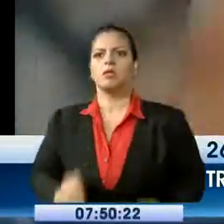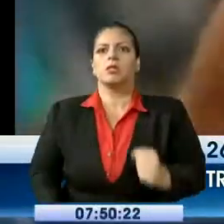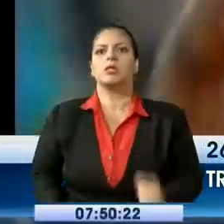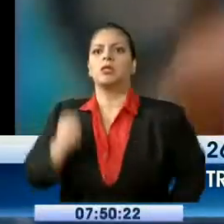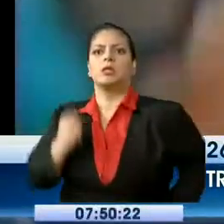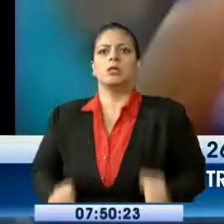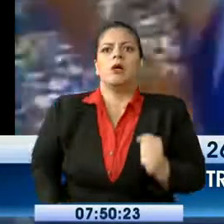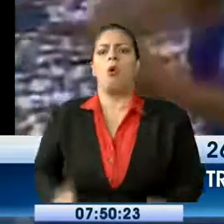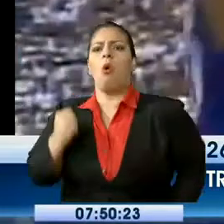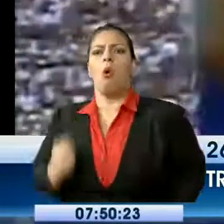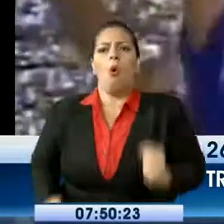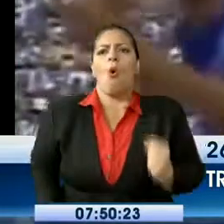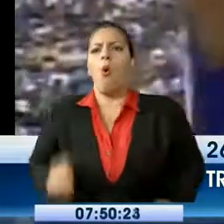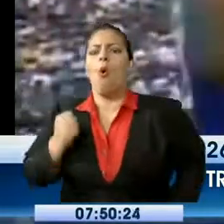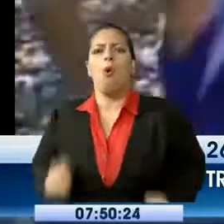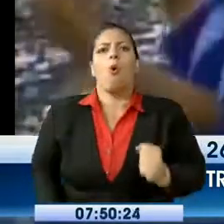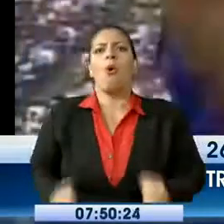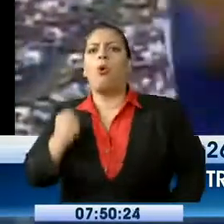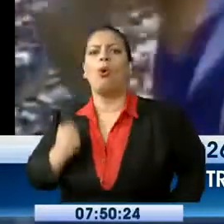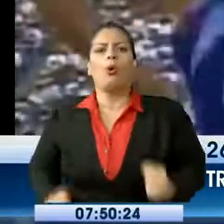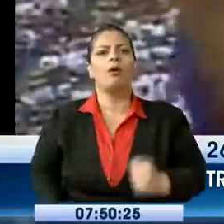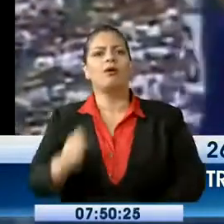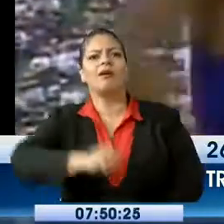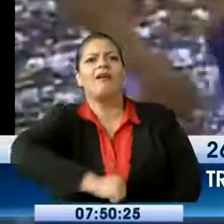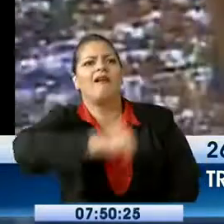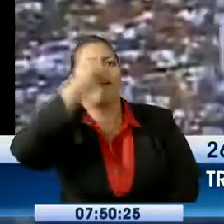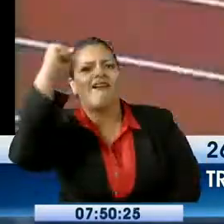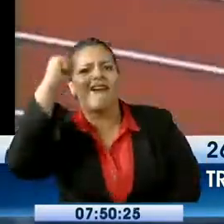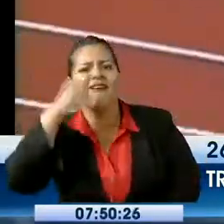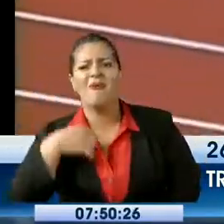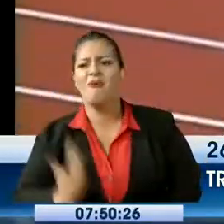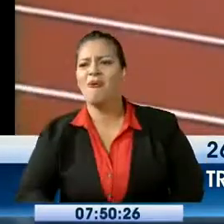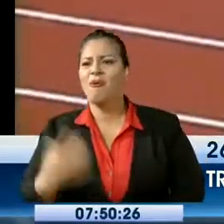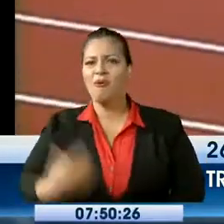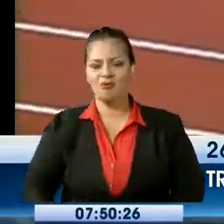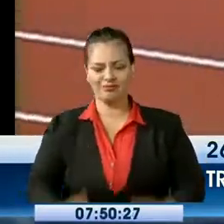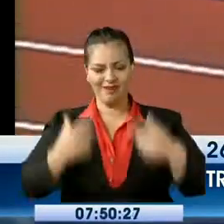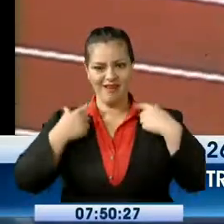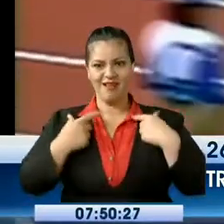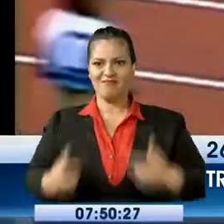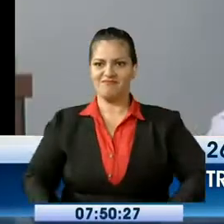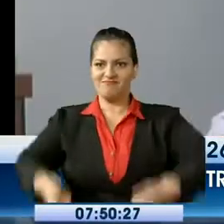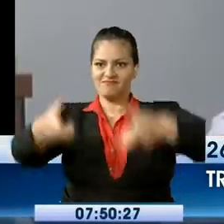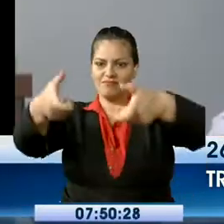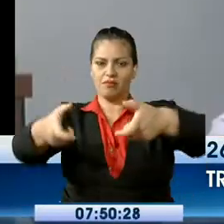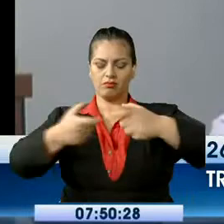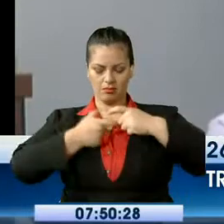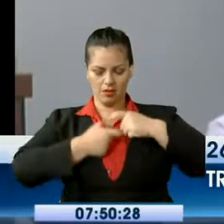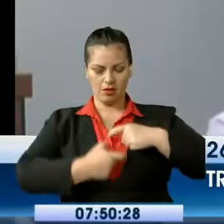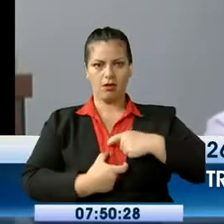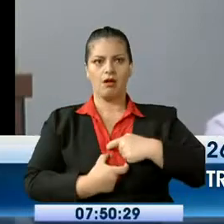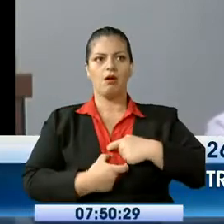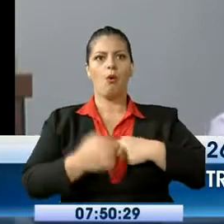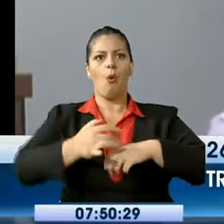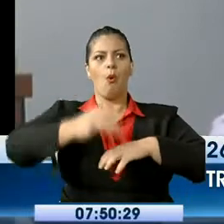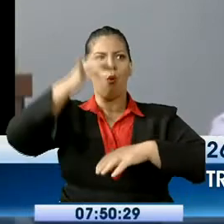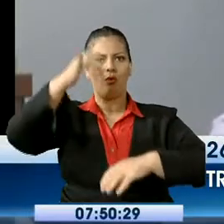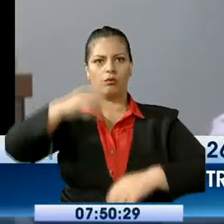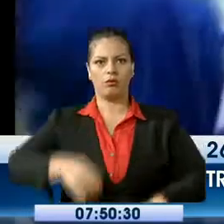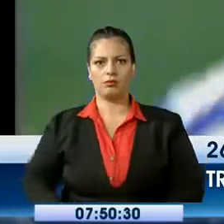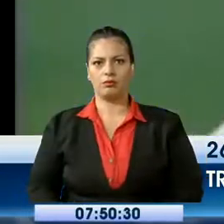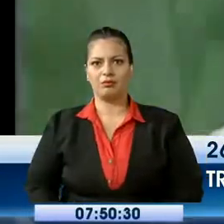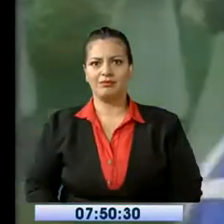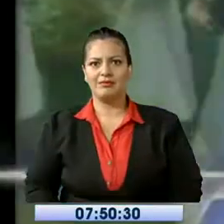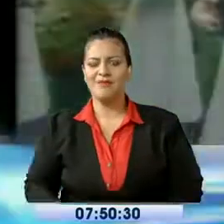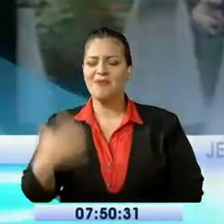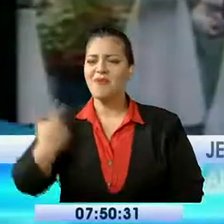su memoria. Y Enrique le dice al dirigente, ¿cómo que no le van a dar uniforme a Jefferson? O sea, ¿cómo va a subir al podio el